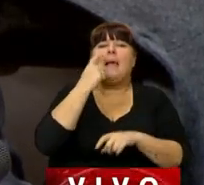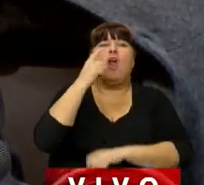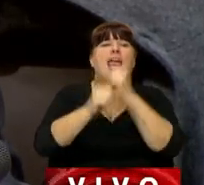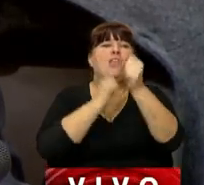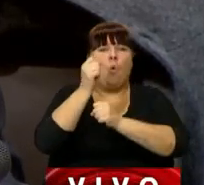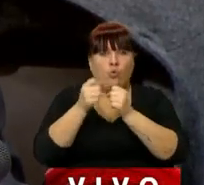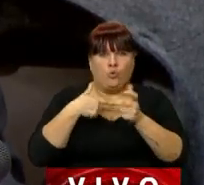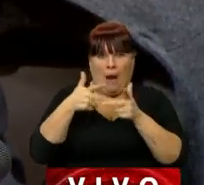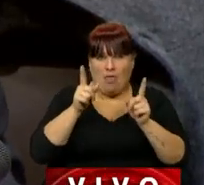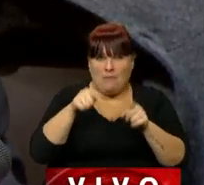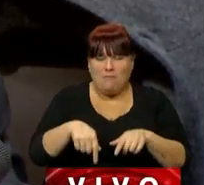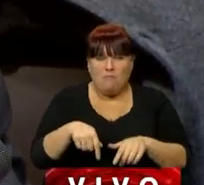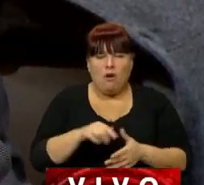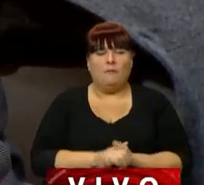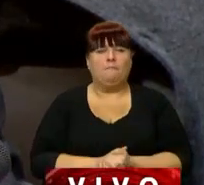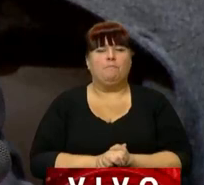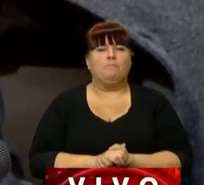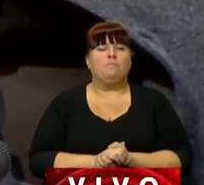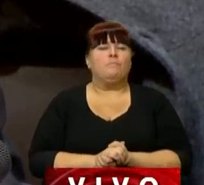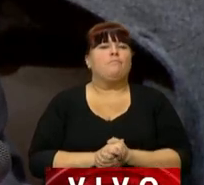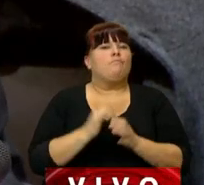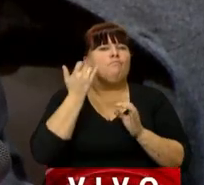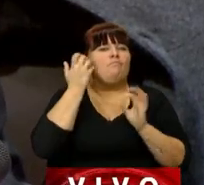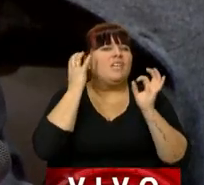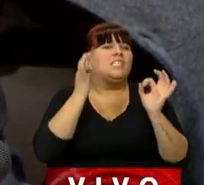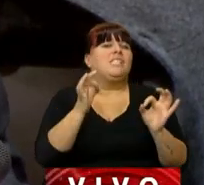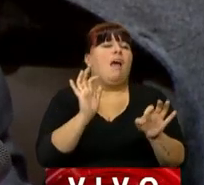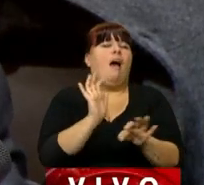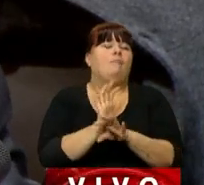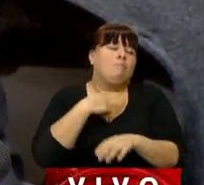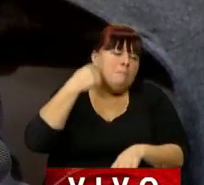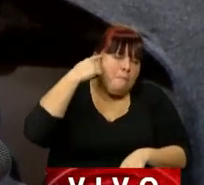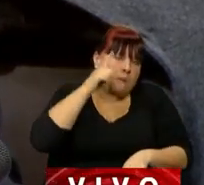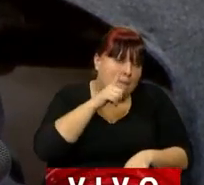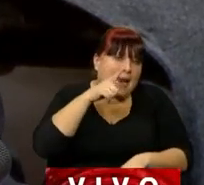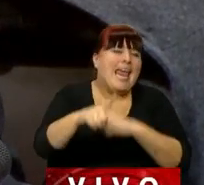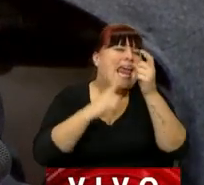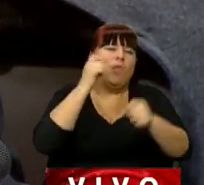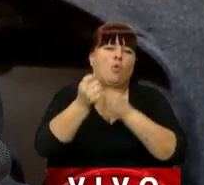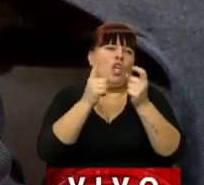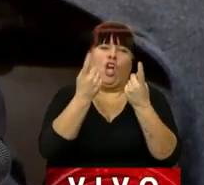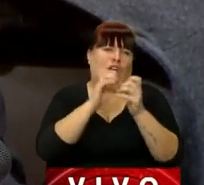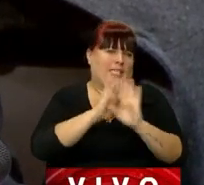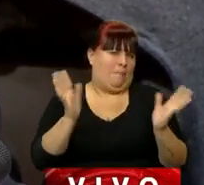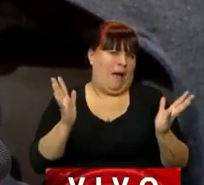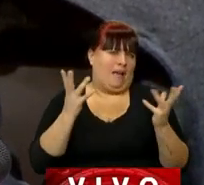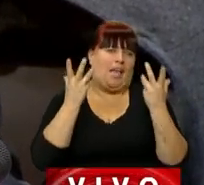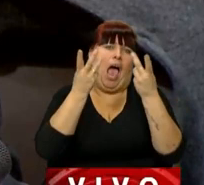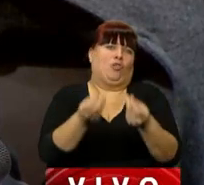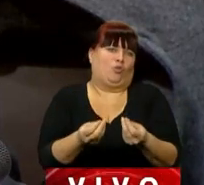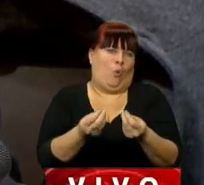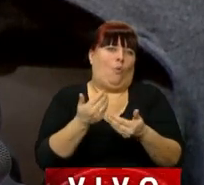la industria de la cual estamos hablando, ha llegado a un punto en el cual me parece que esta industria ya no necesita más